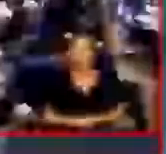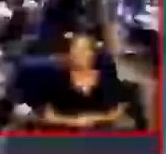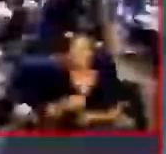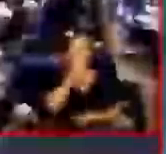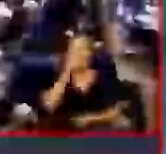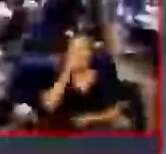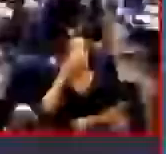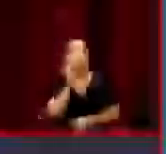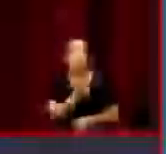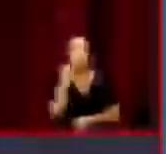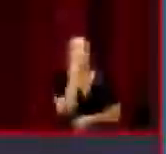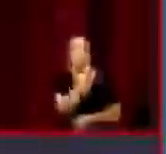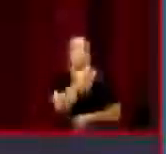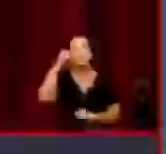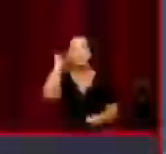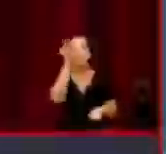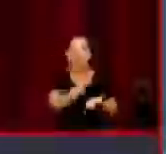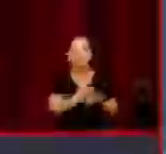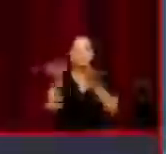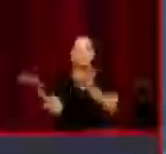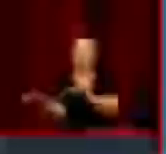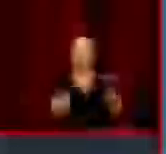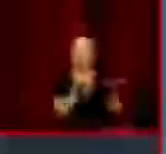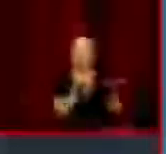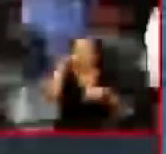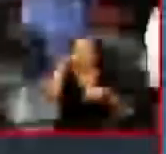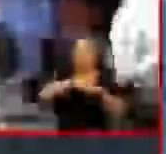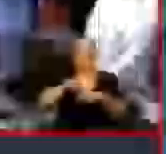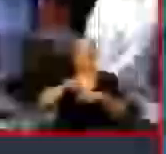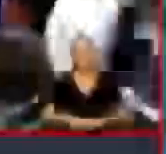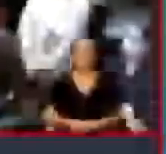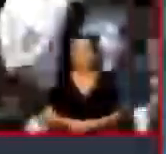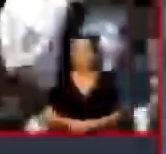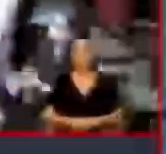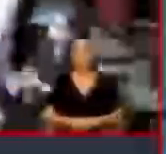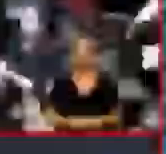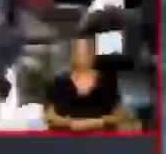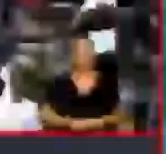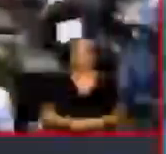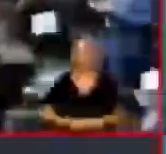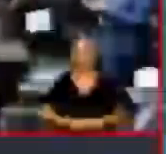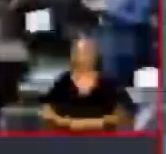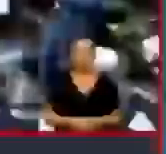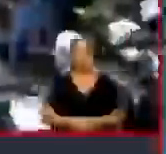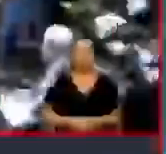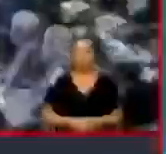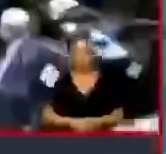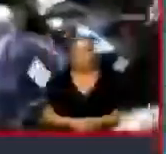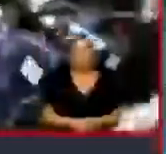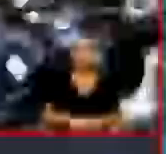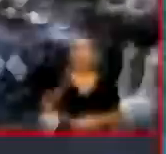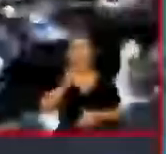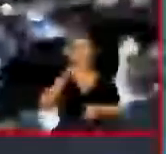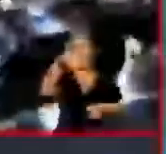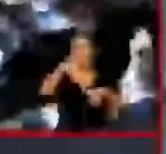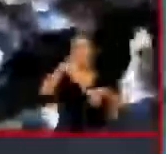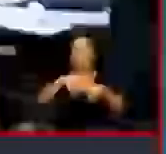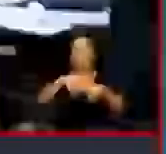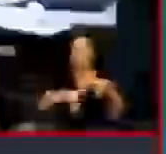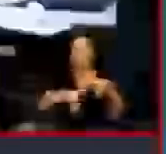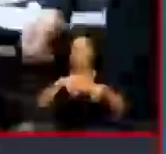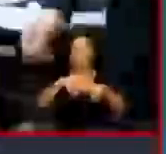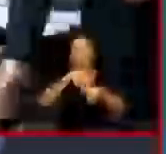y el oficialismo por no tener ninguno. Y de alguna manera eso ayuda a componer una imagen. Yo